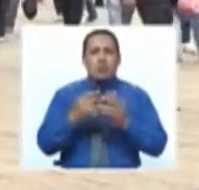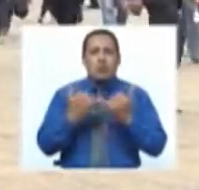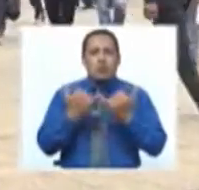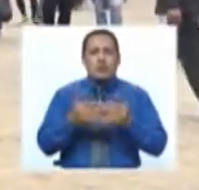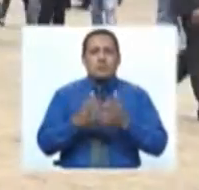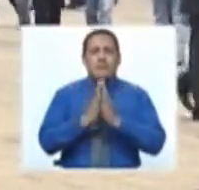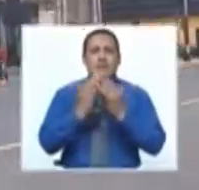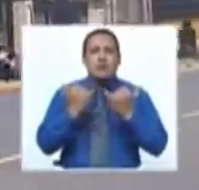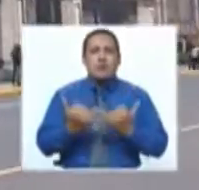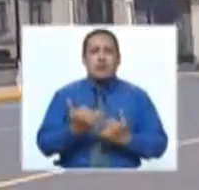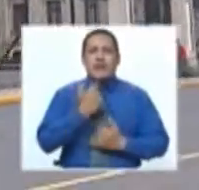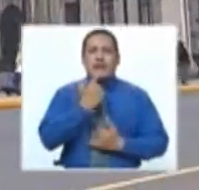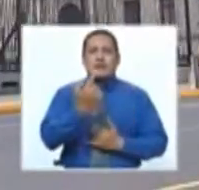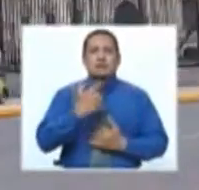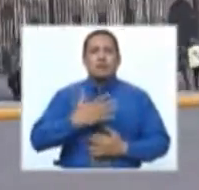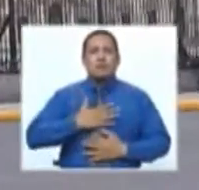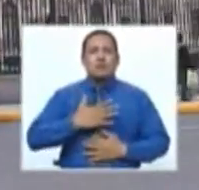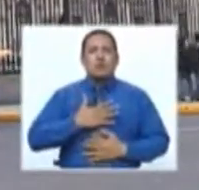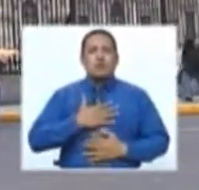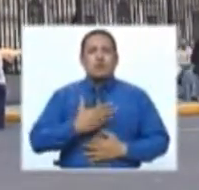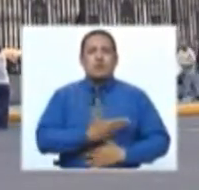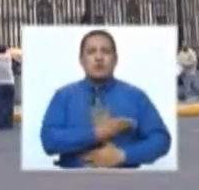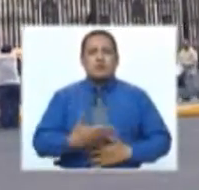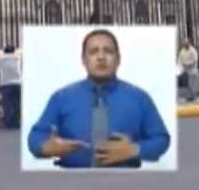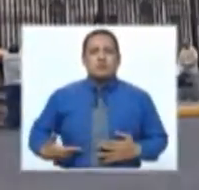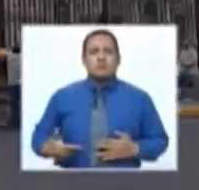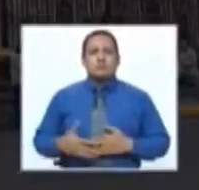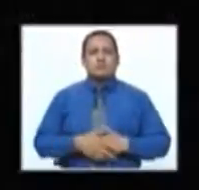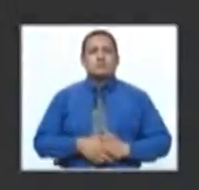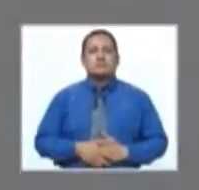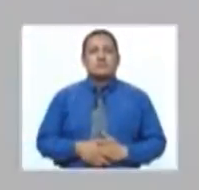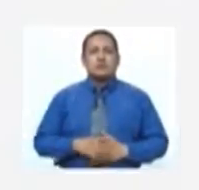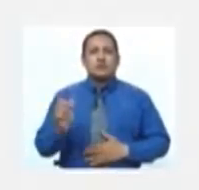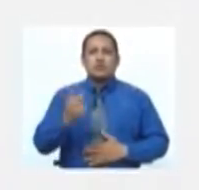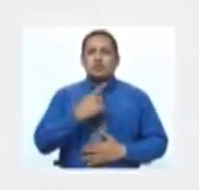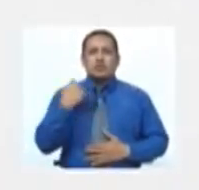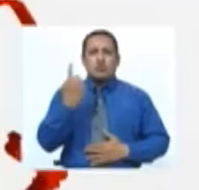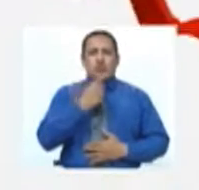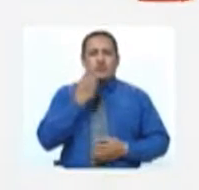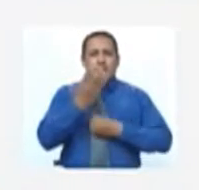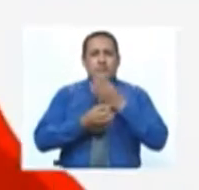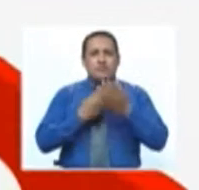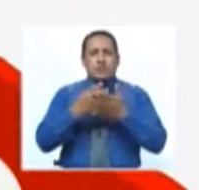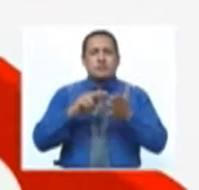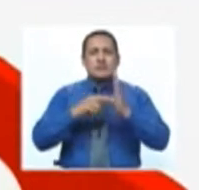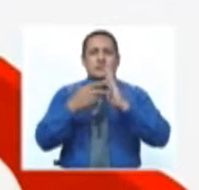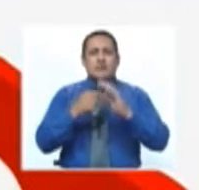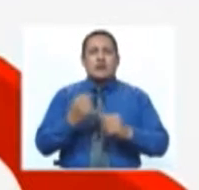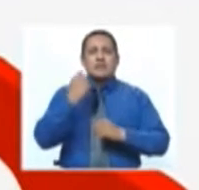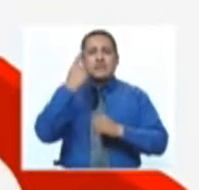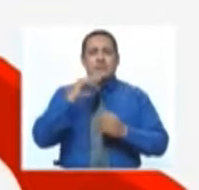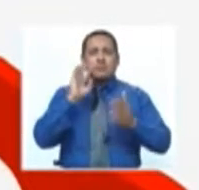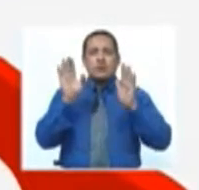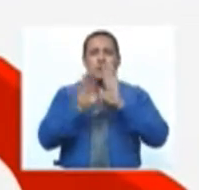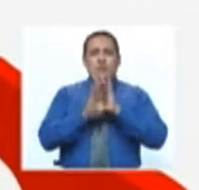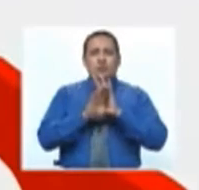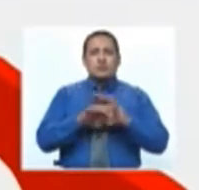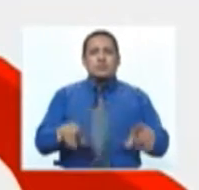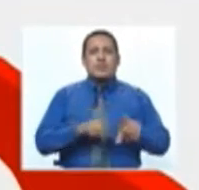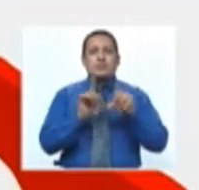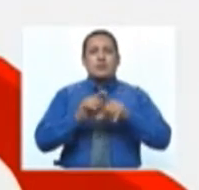convoca tiene que ver con los bienes estatales. Todos los mencionados constituyen o comprenden, entre